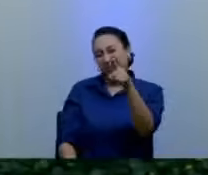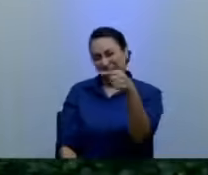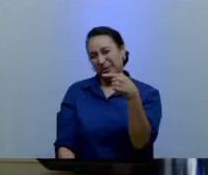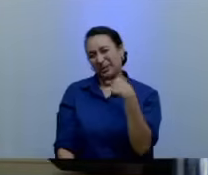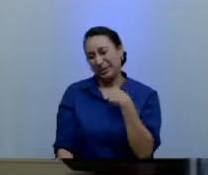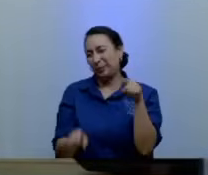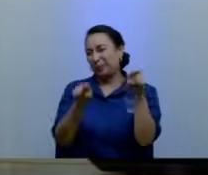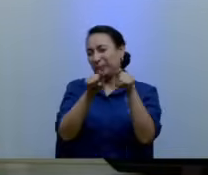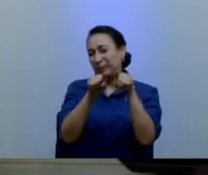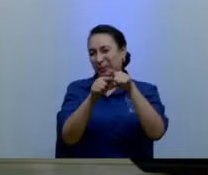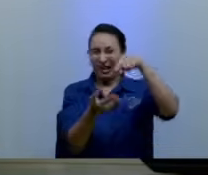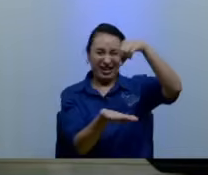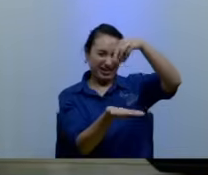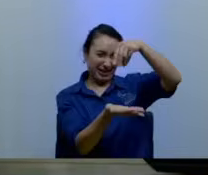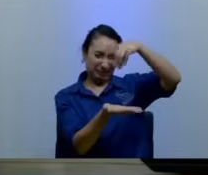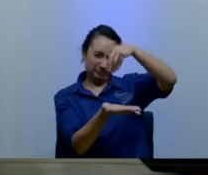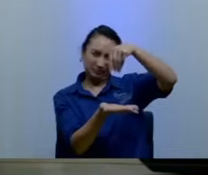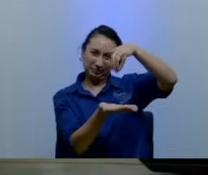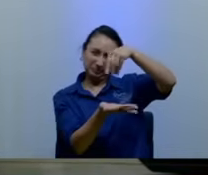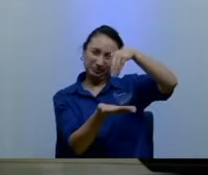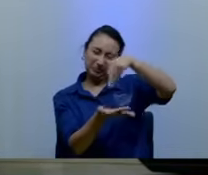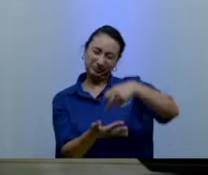sigamos.